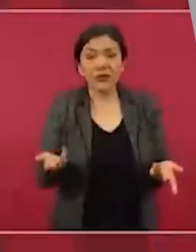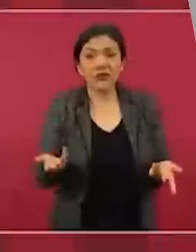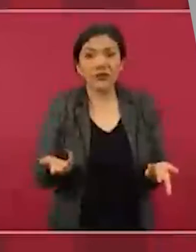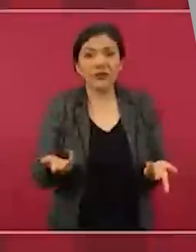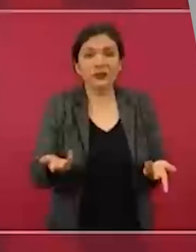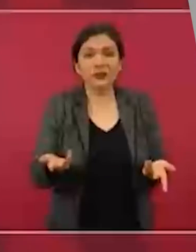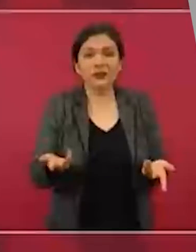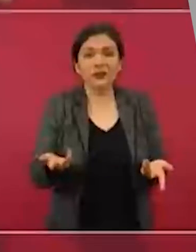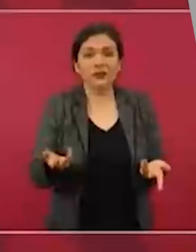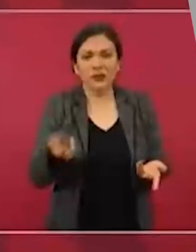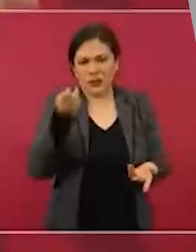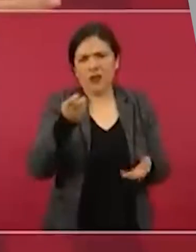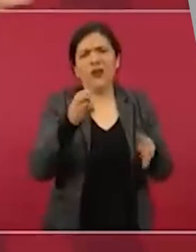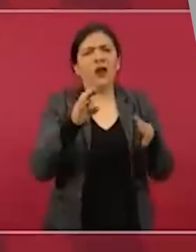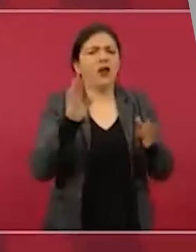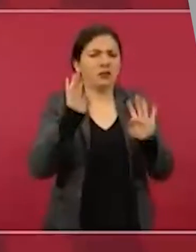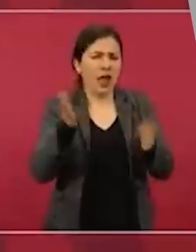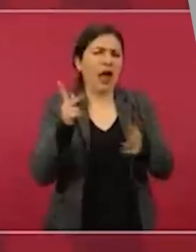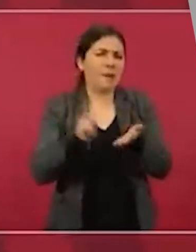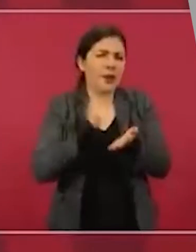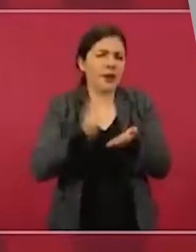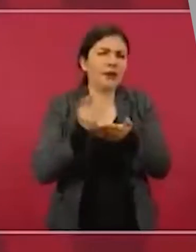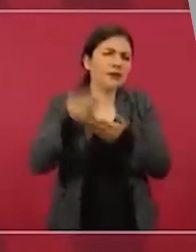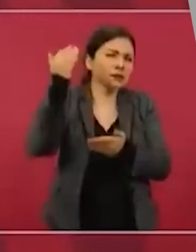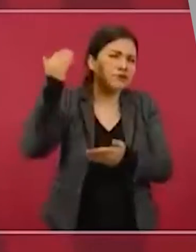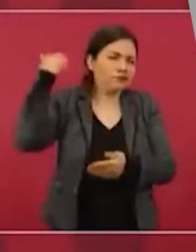Que ya lo he planteado en otras ocasiones,